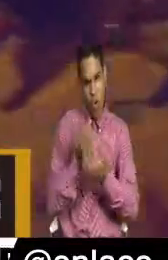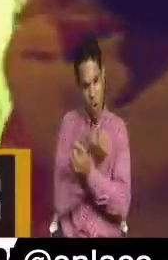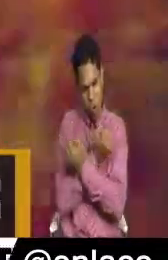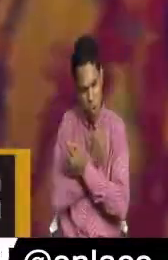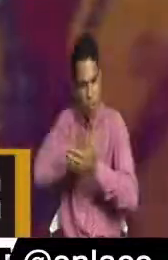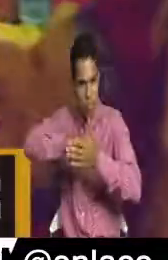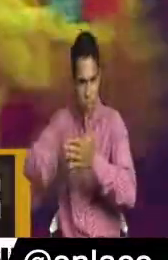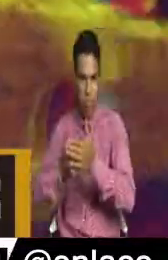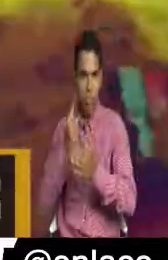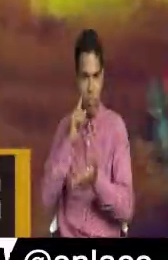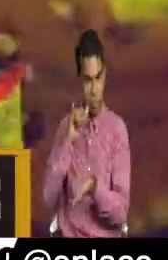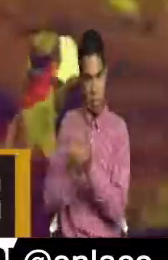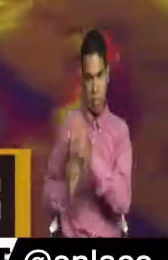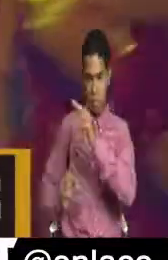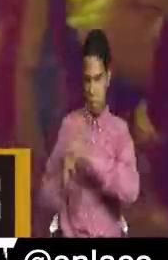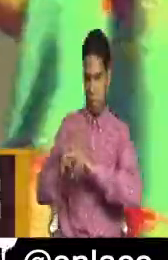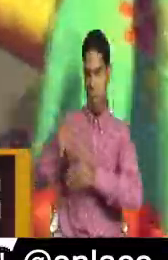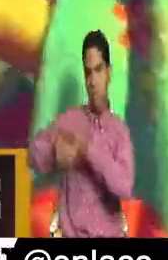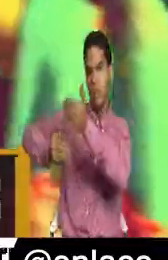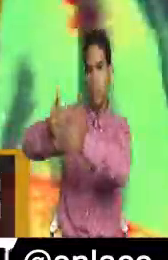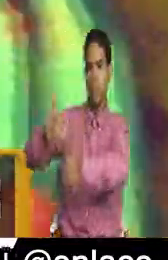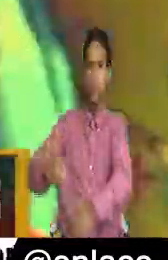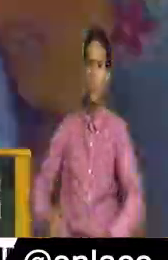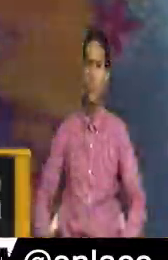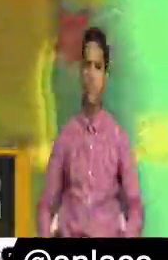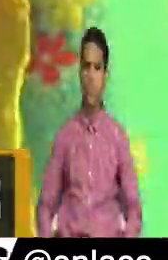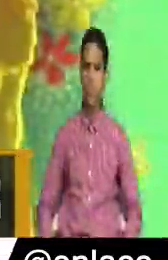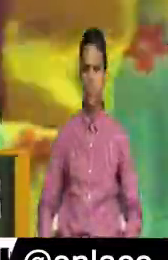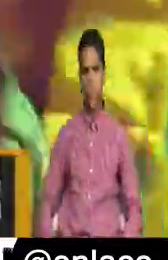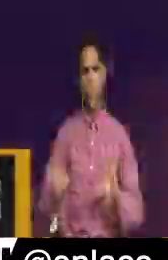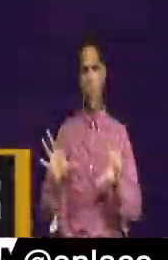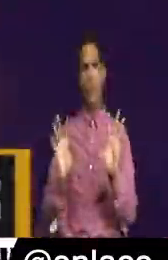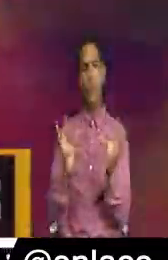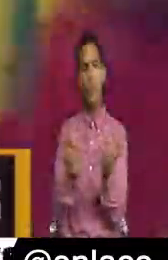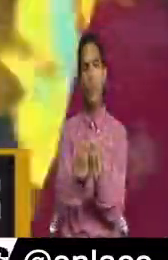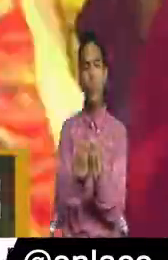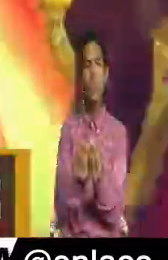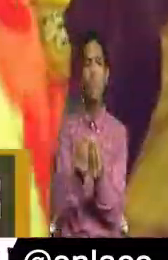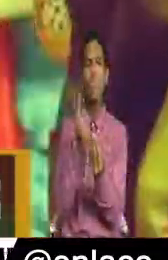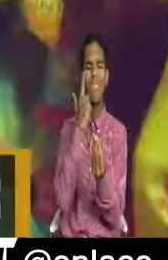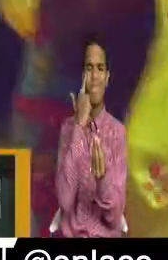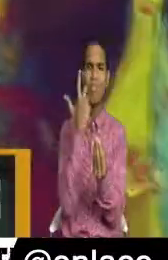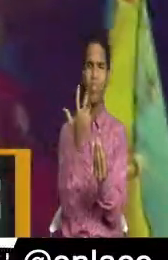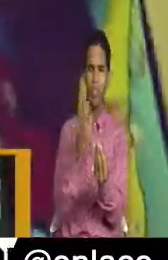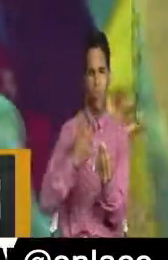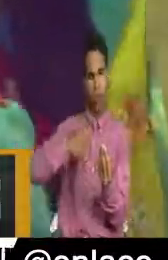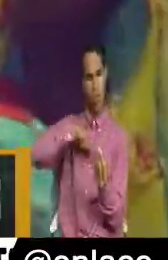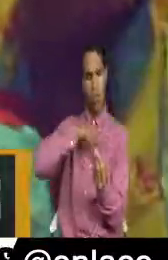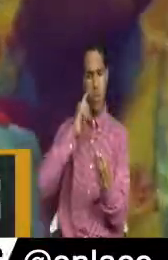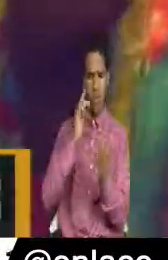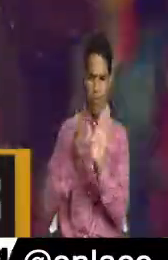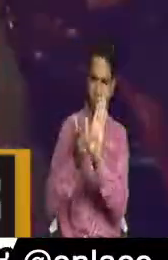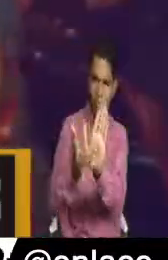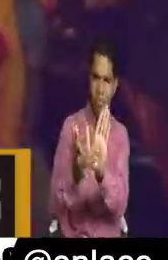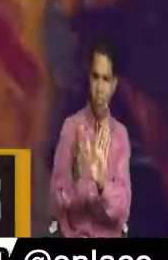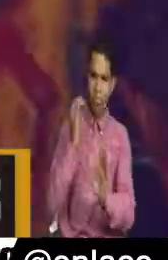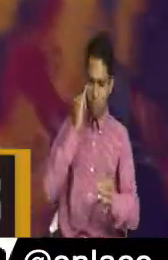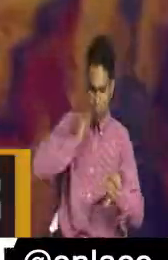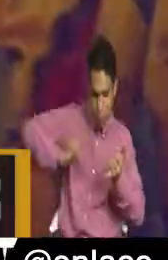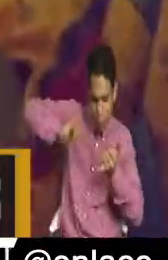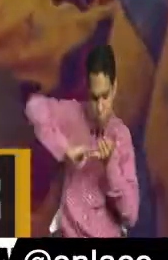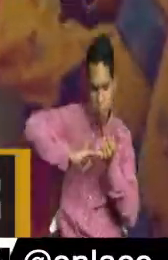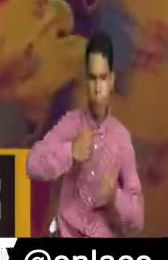proceso. Es lo más importante para el grupo como tal, resaltar lo que somos y lo que nos identifica a nosotros como habitantes